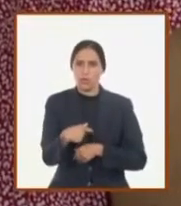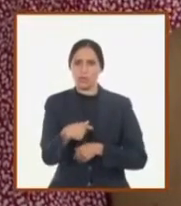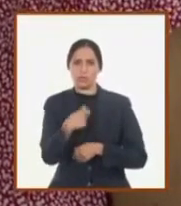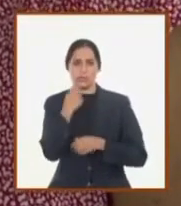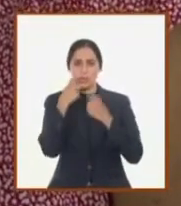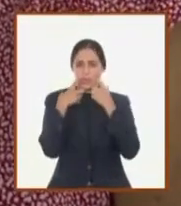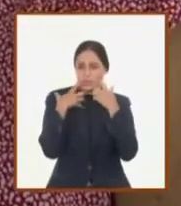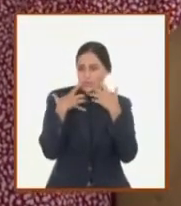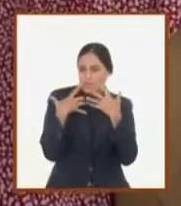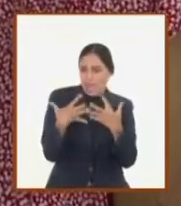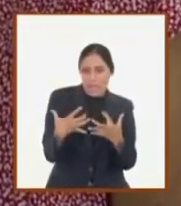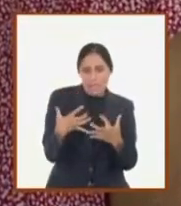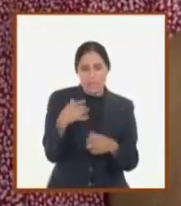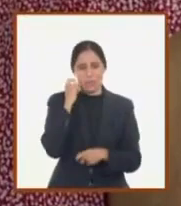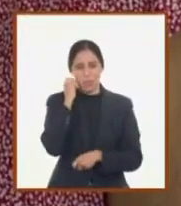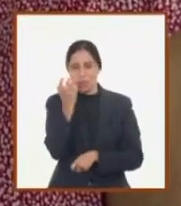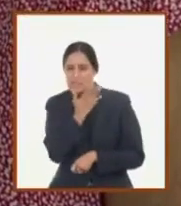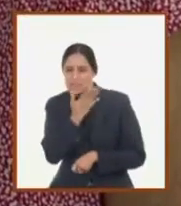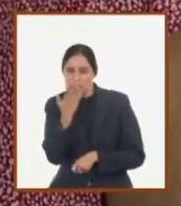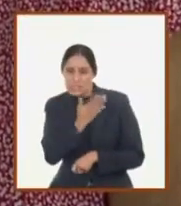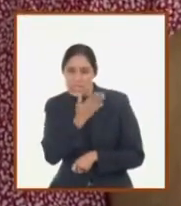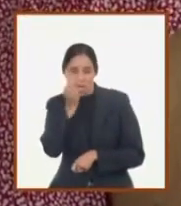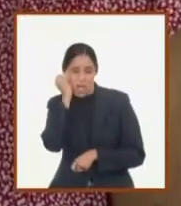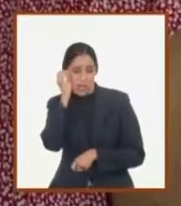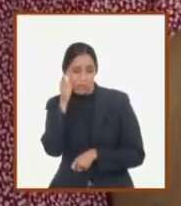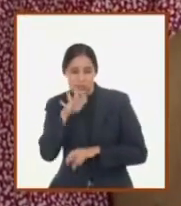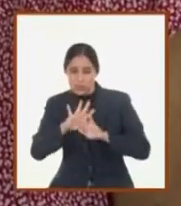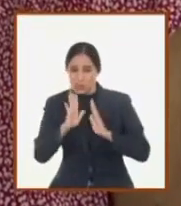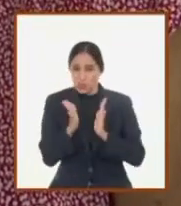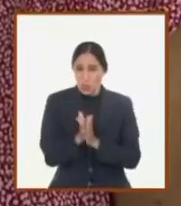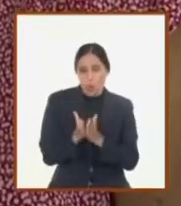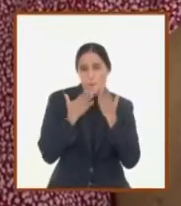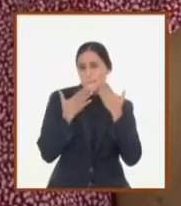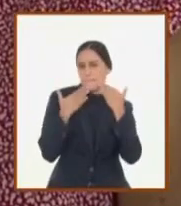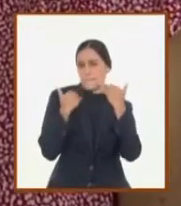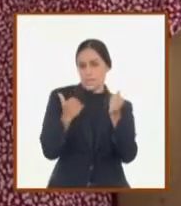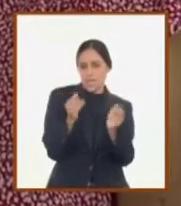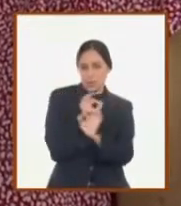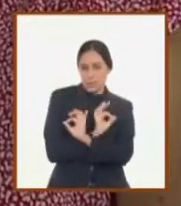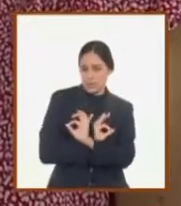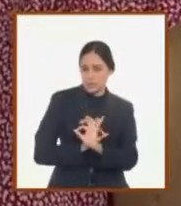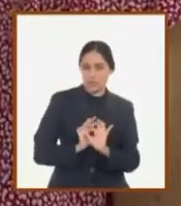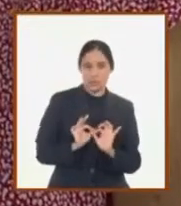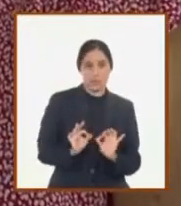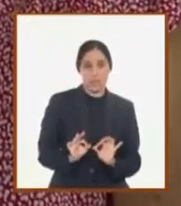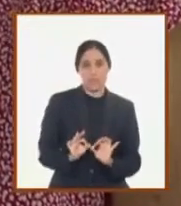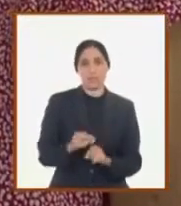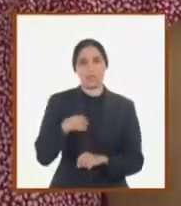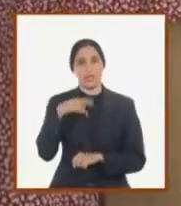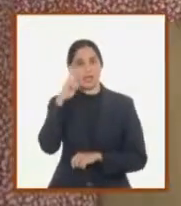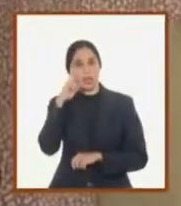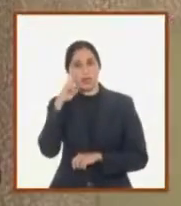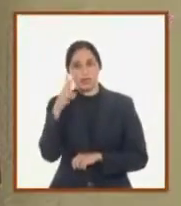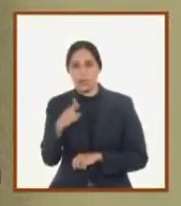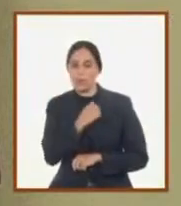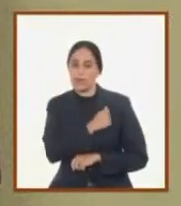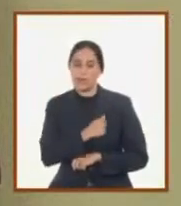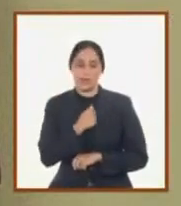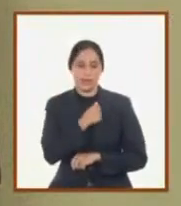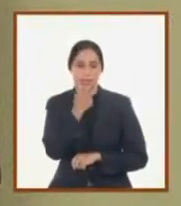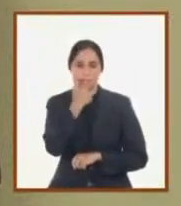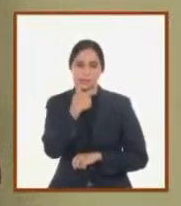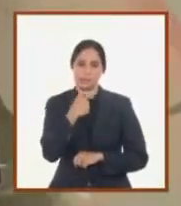excepcional es una una mujer especial que la recordamos con mucho